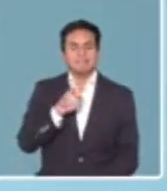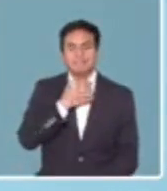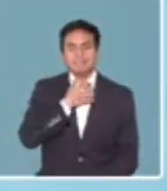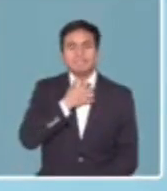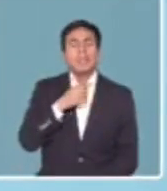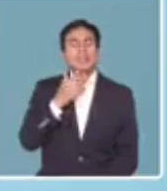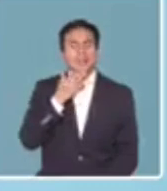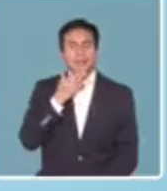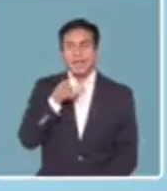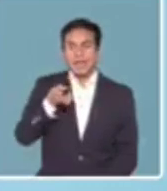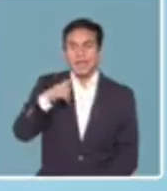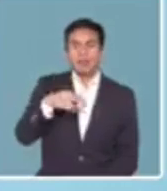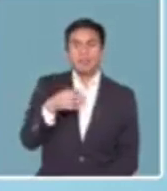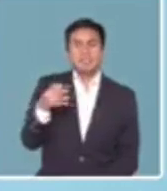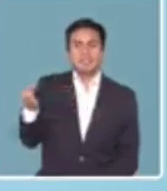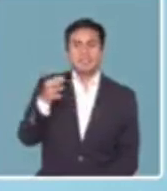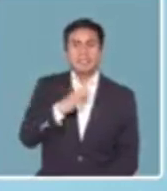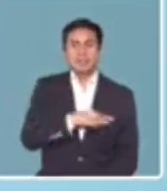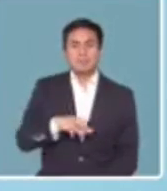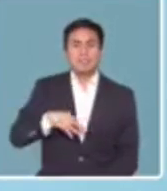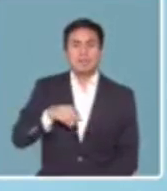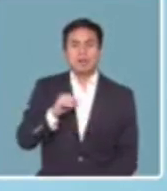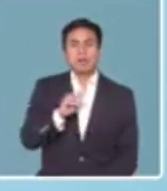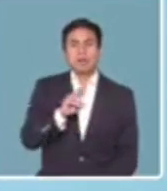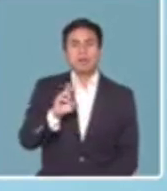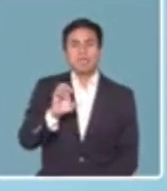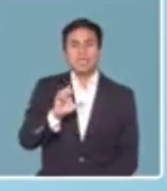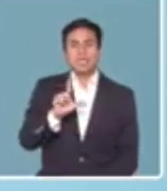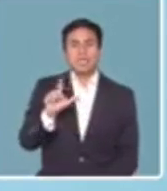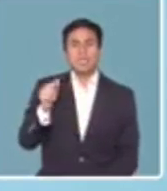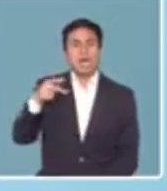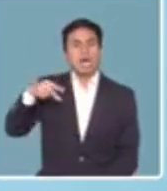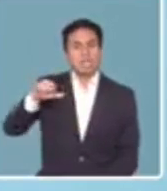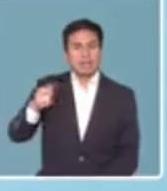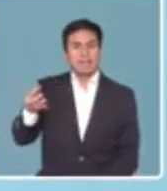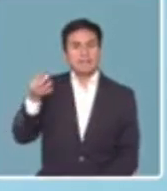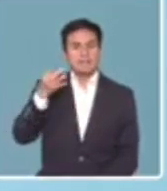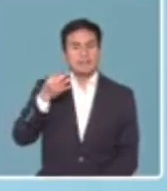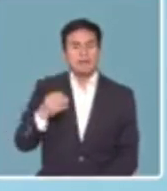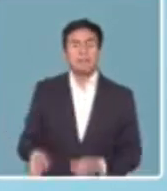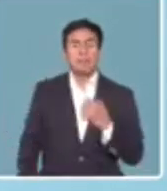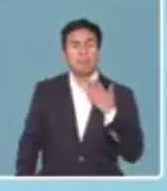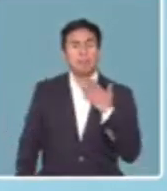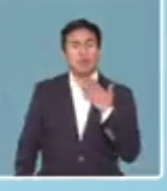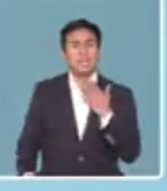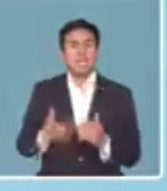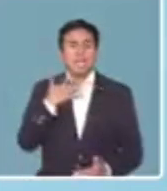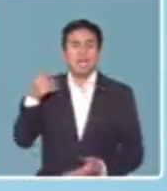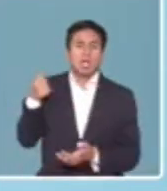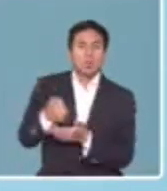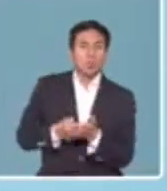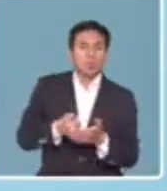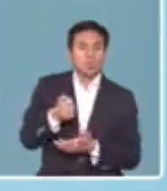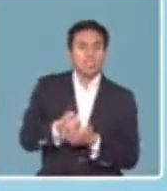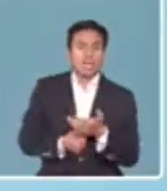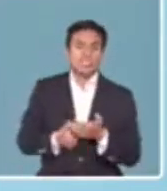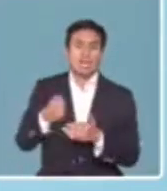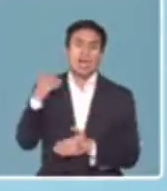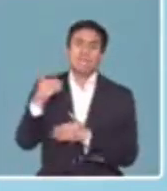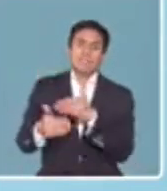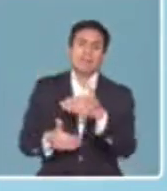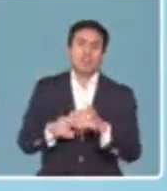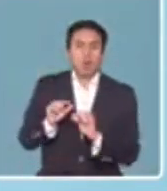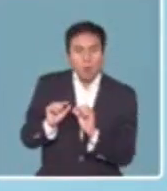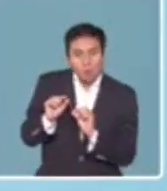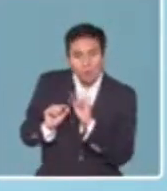También recalco lo que decía la ministra Orellana, en el sentido de que estas son luchas en donde vamos avanzando